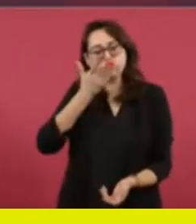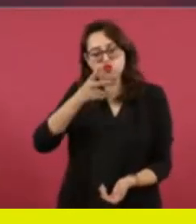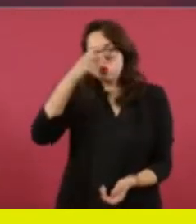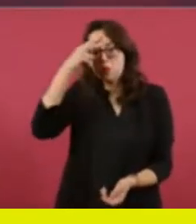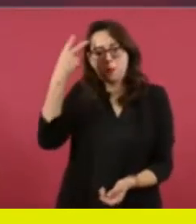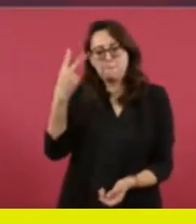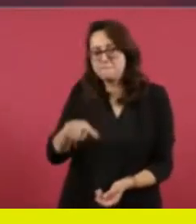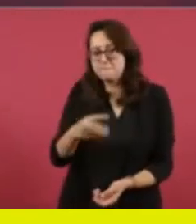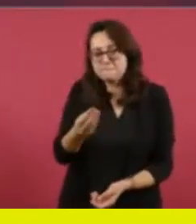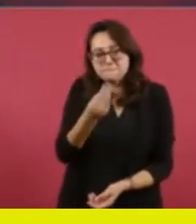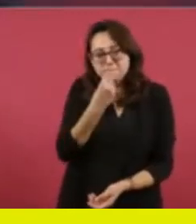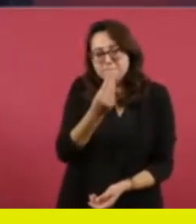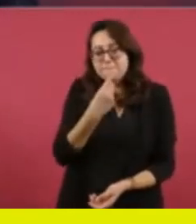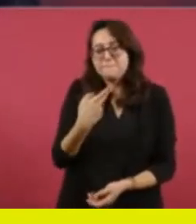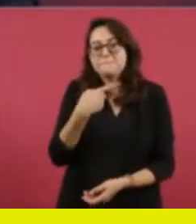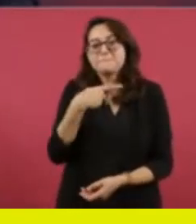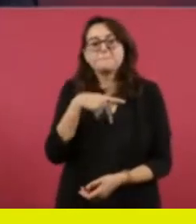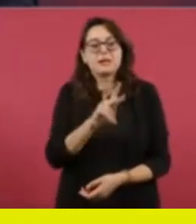Pero